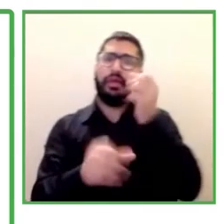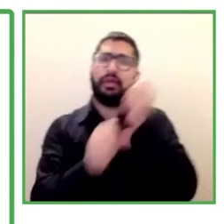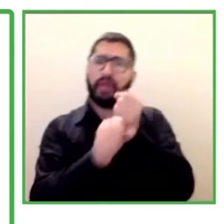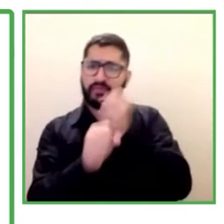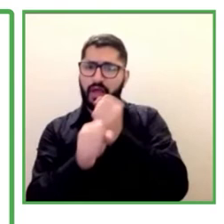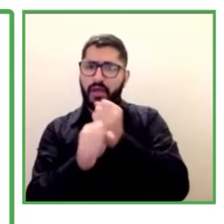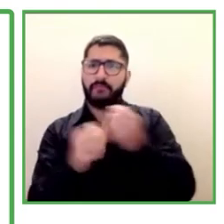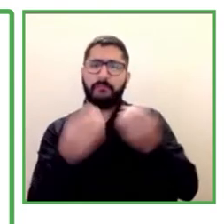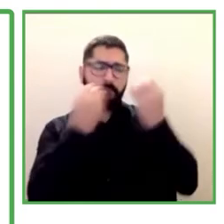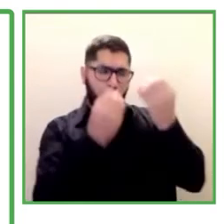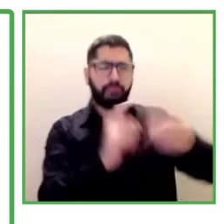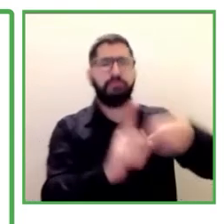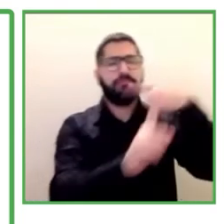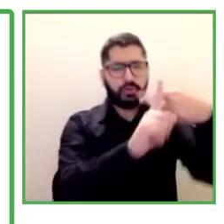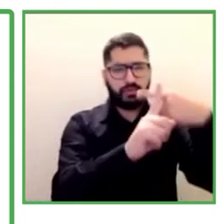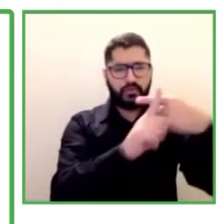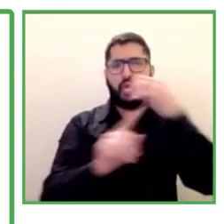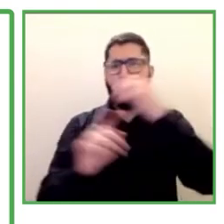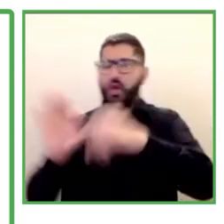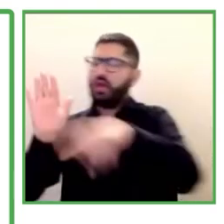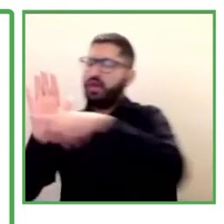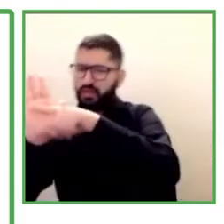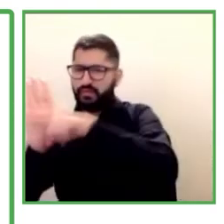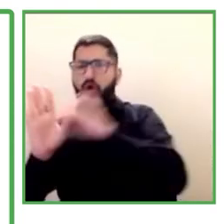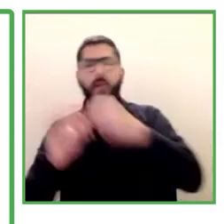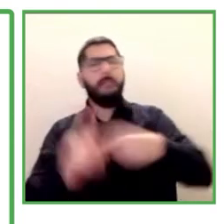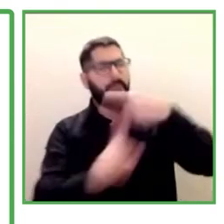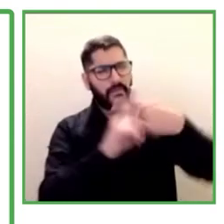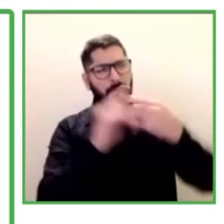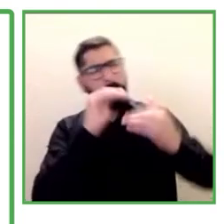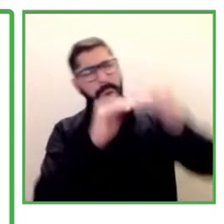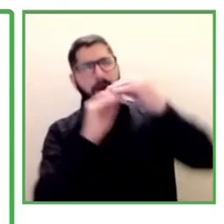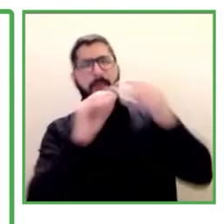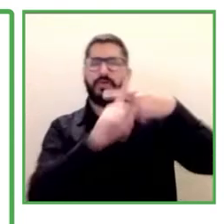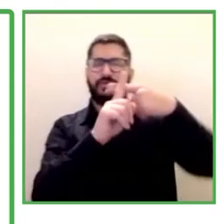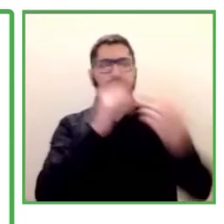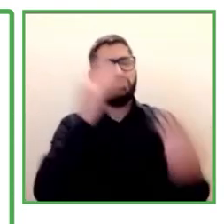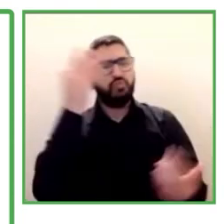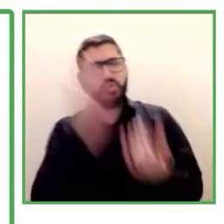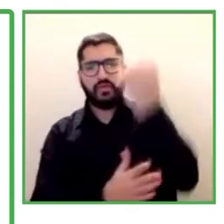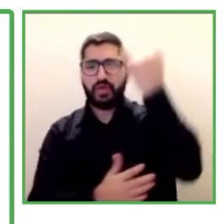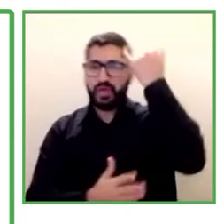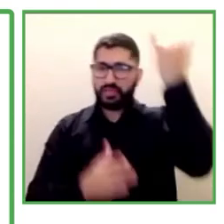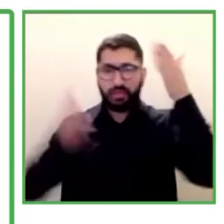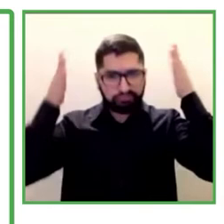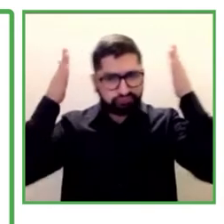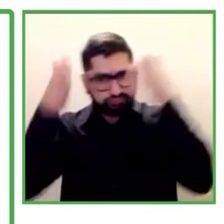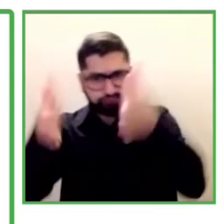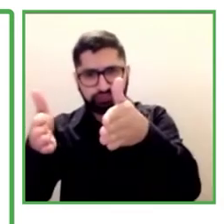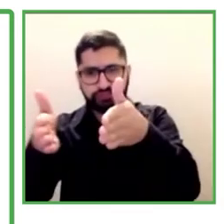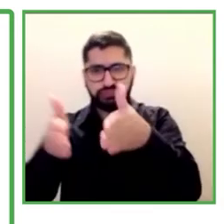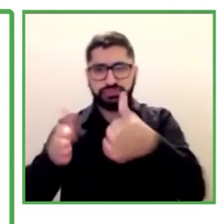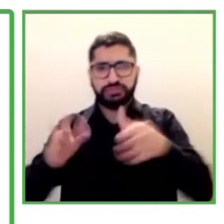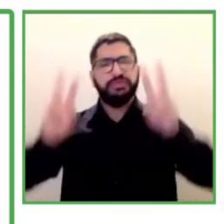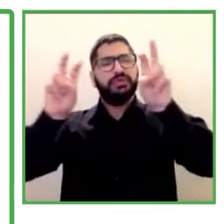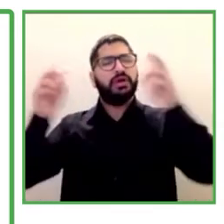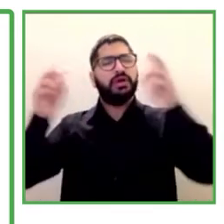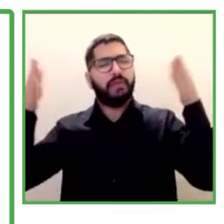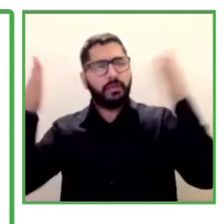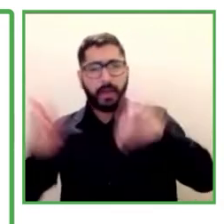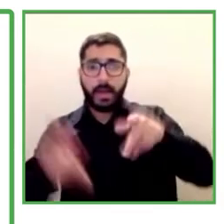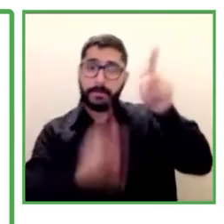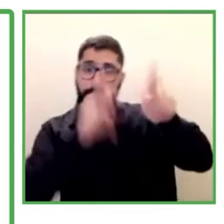de innovación, creo que lo principal de nuestro enfoque es que está centrado en el sujeto de derecho a la base de la